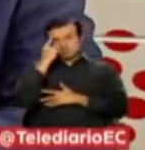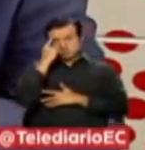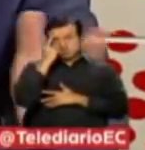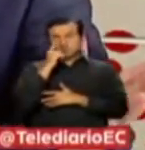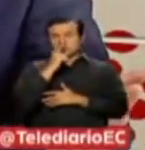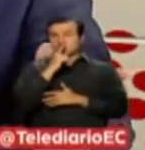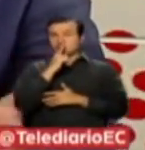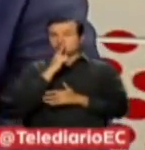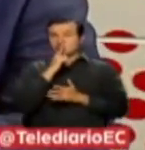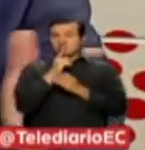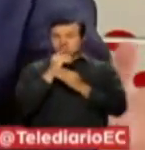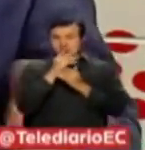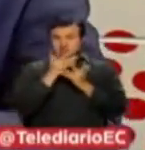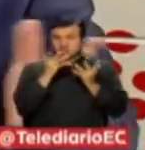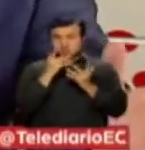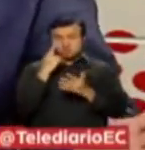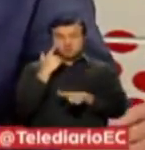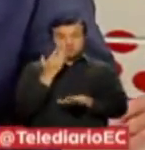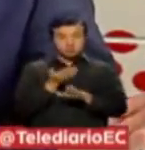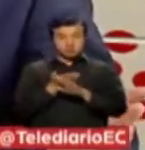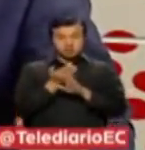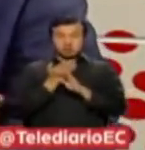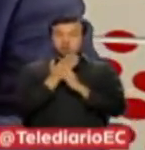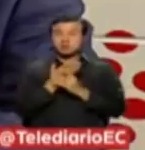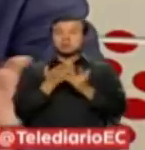verdad revelada y como la prueba final